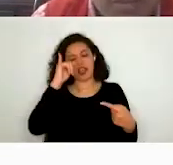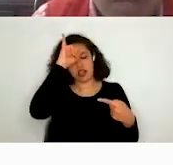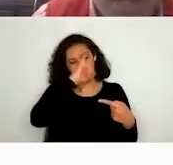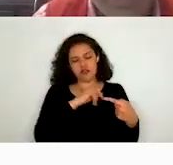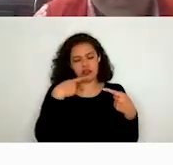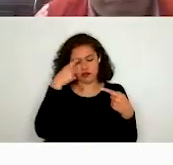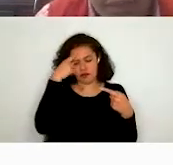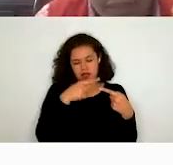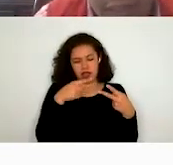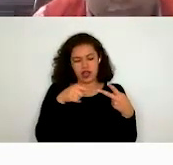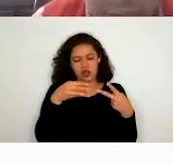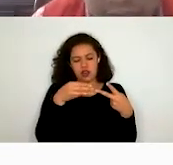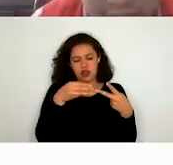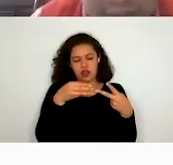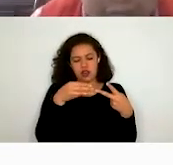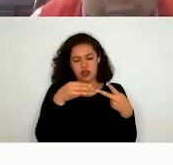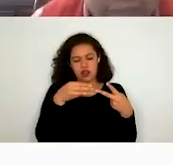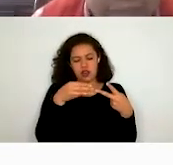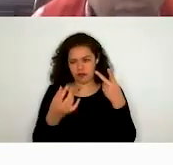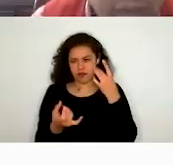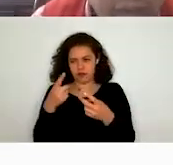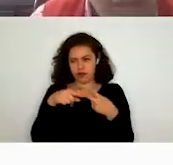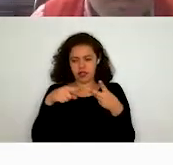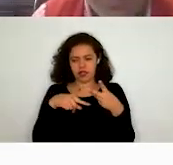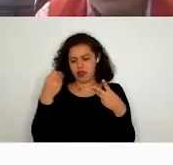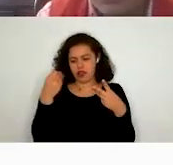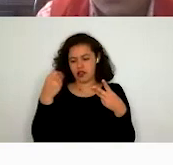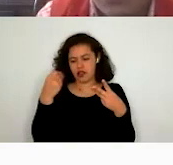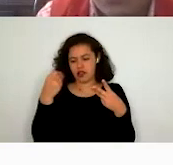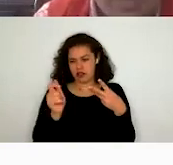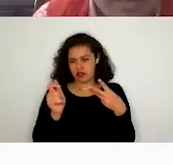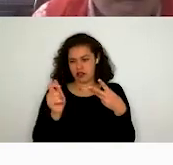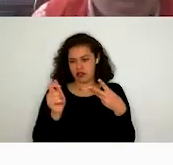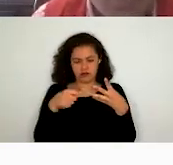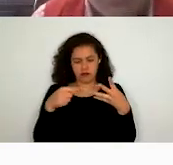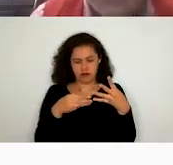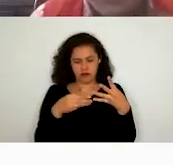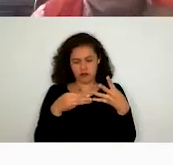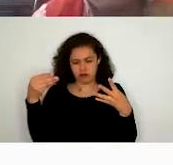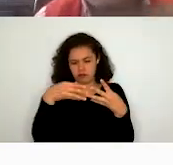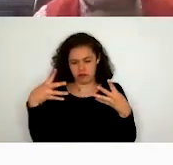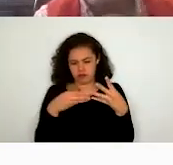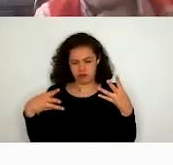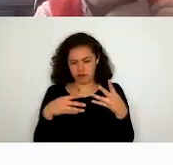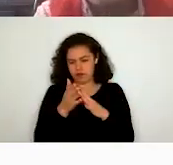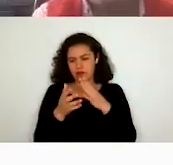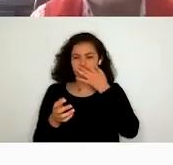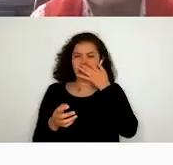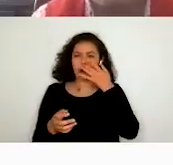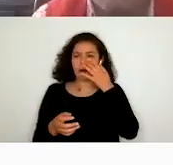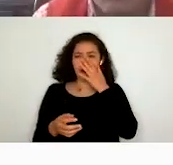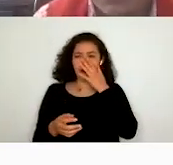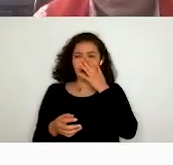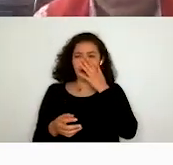sus brigadistas y las demás brigadas. Para al final colocar el número total de elementos capacitados